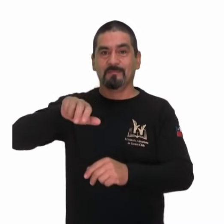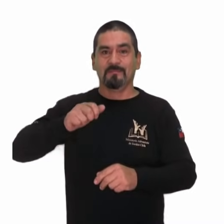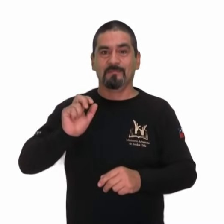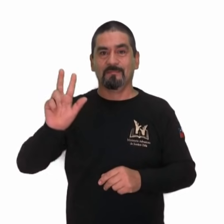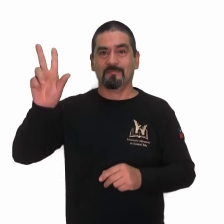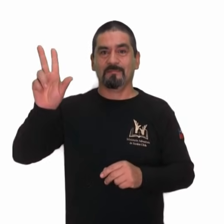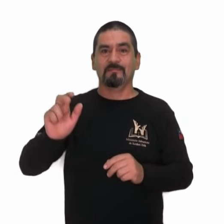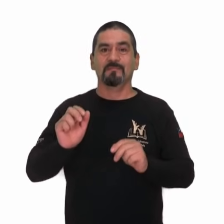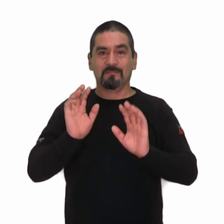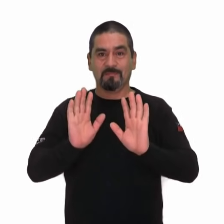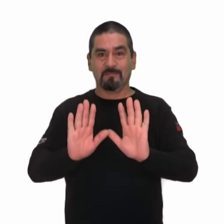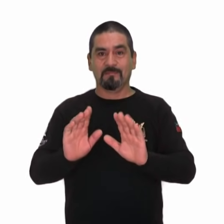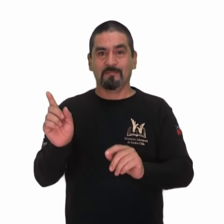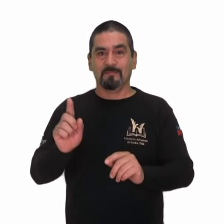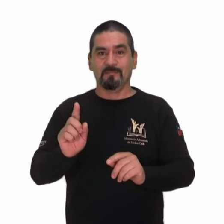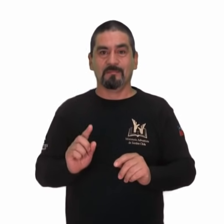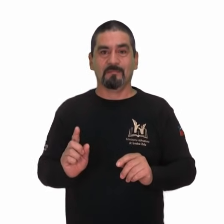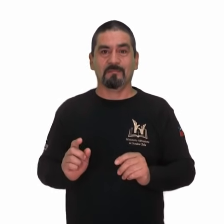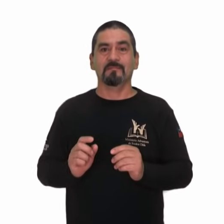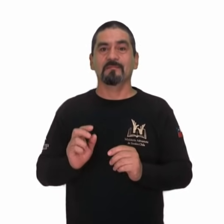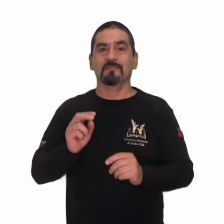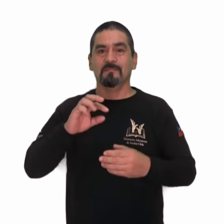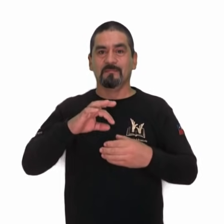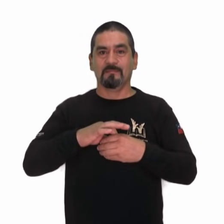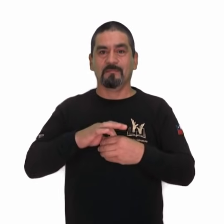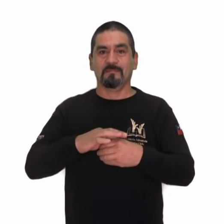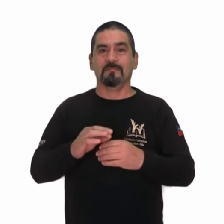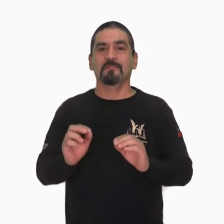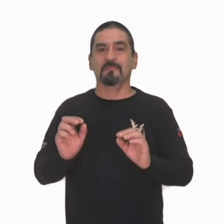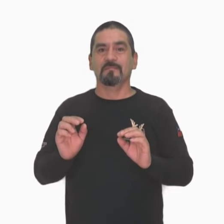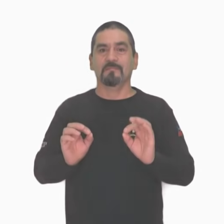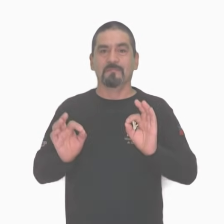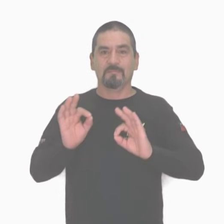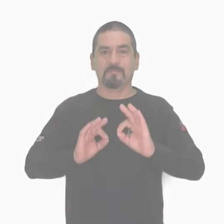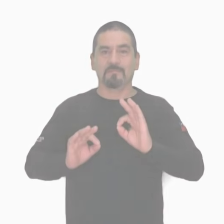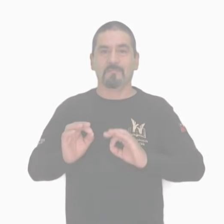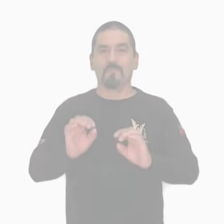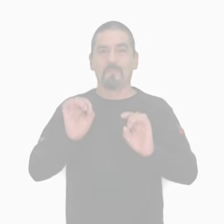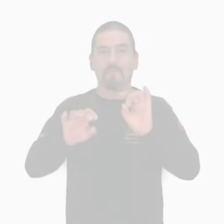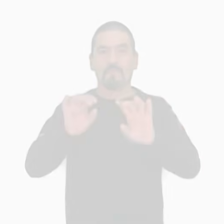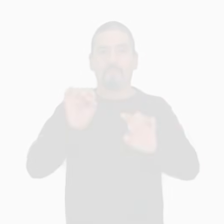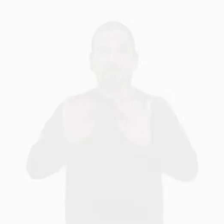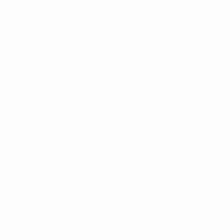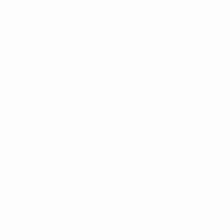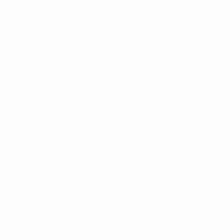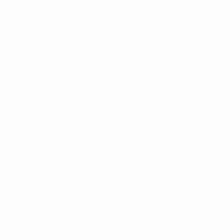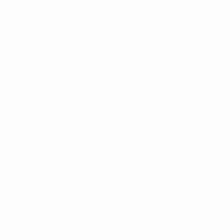Dios a través de los diezmos y ofrendas. Que el Señor te bendiga.